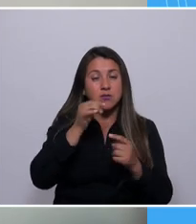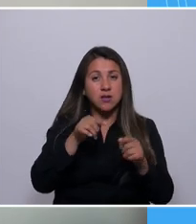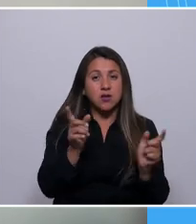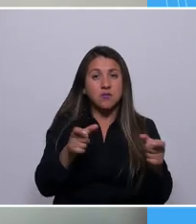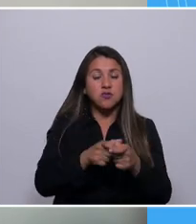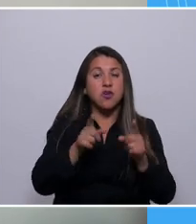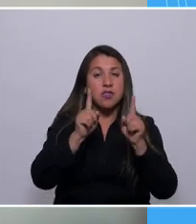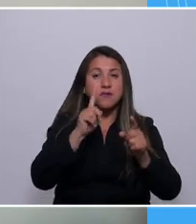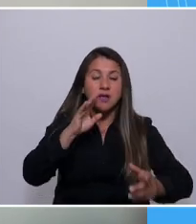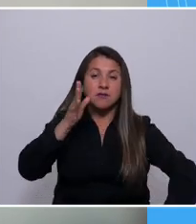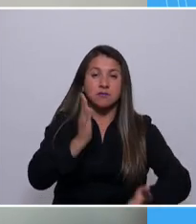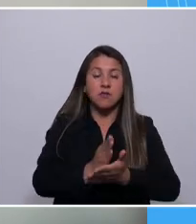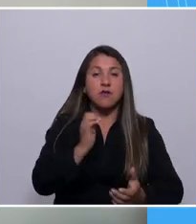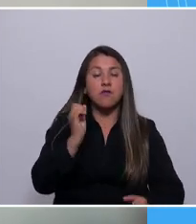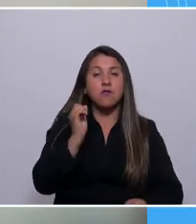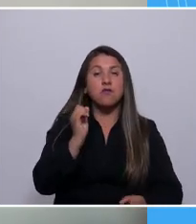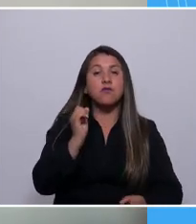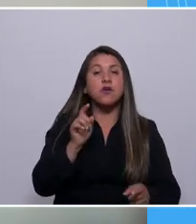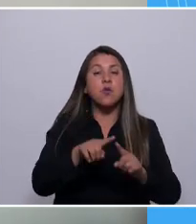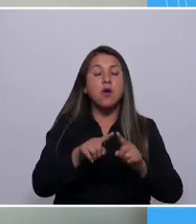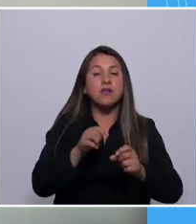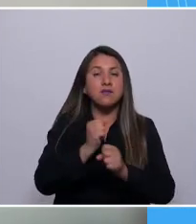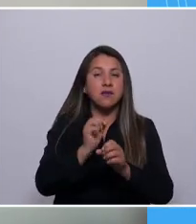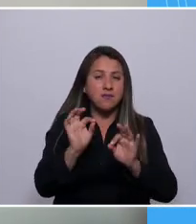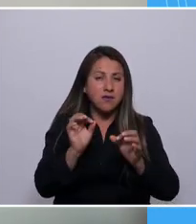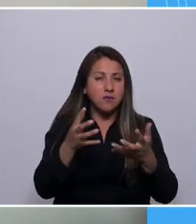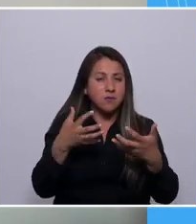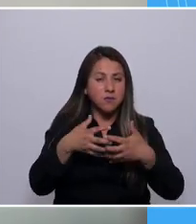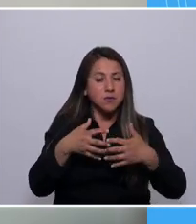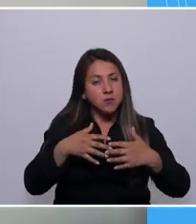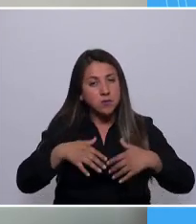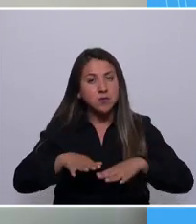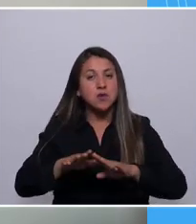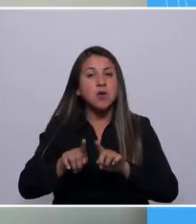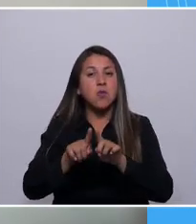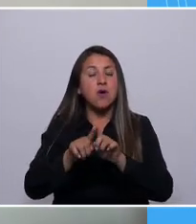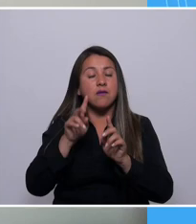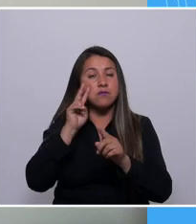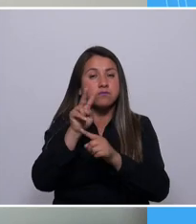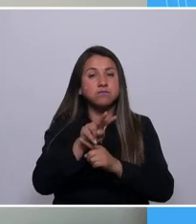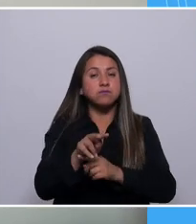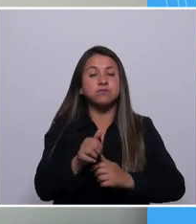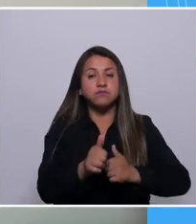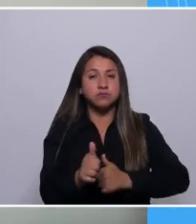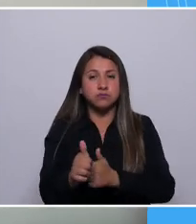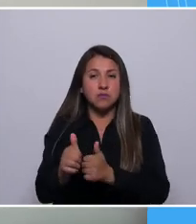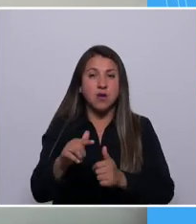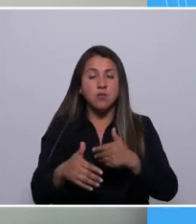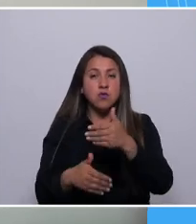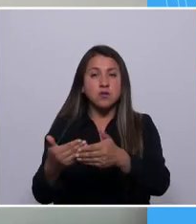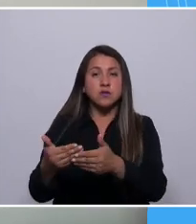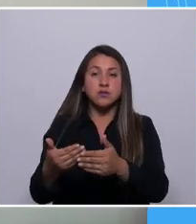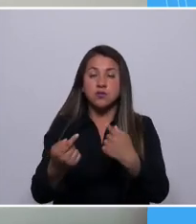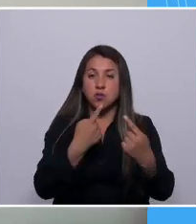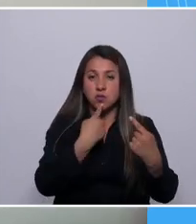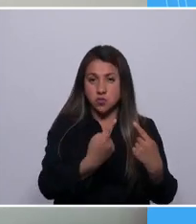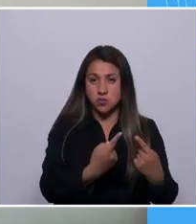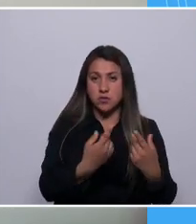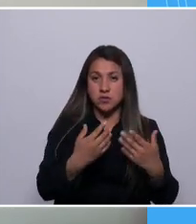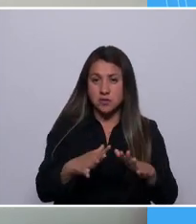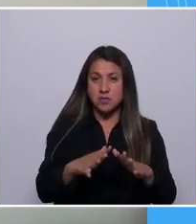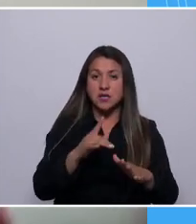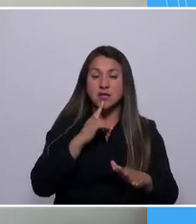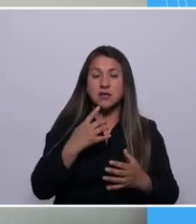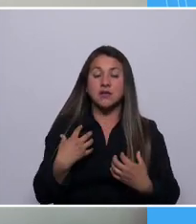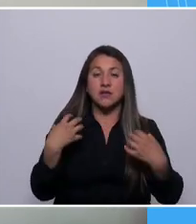ser estrictamente funcional, siendo su principal tarea la orientación, vigilancia y seguimiento del proceso de consulta, dejando al órgano